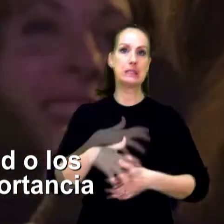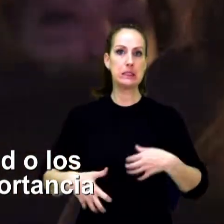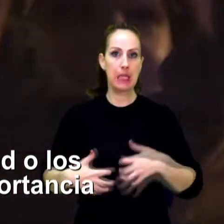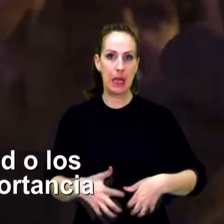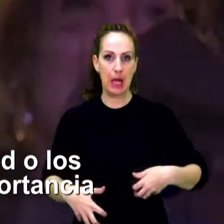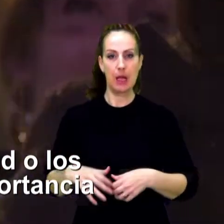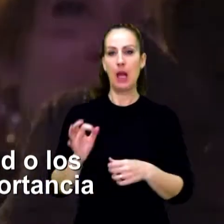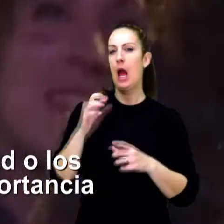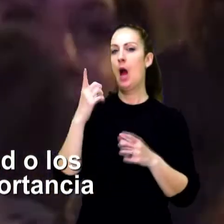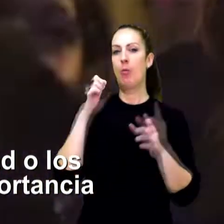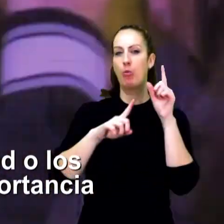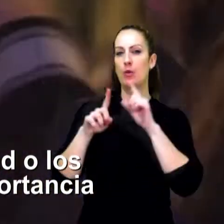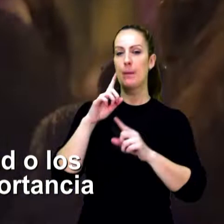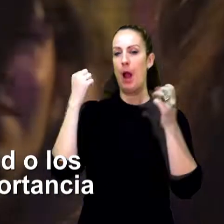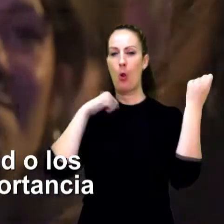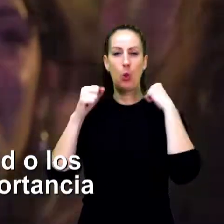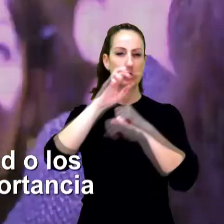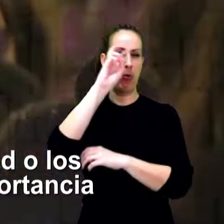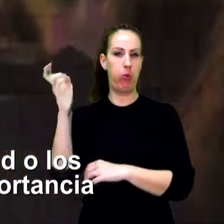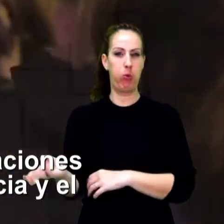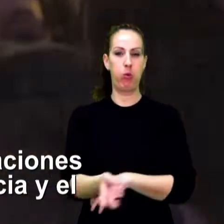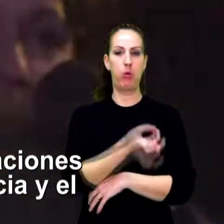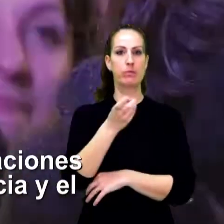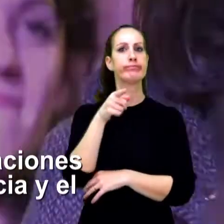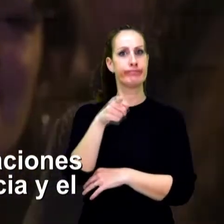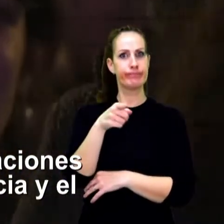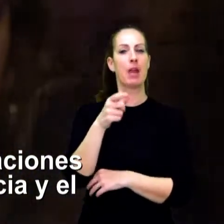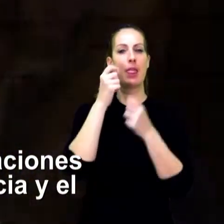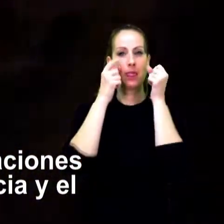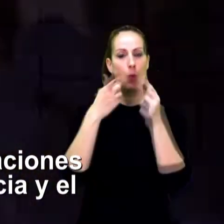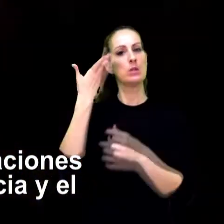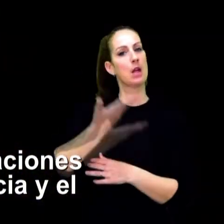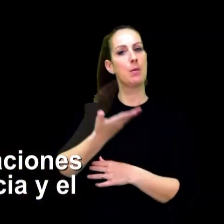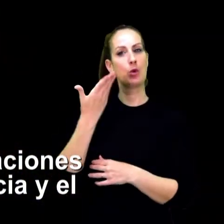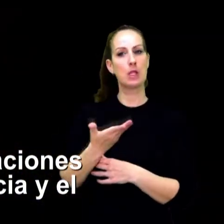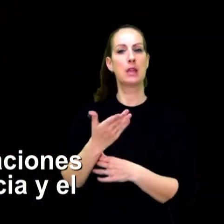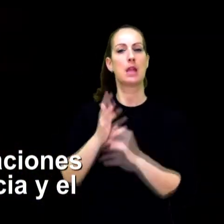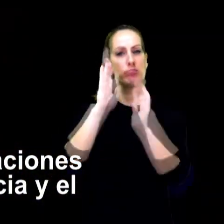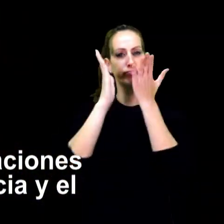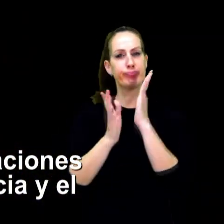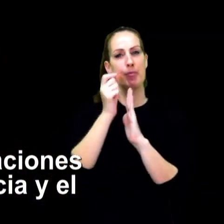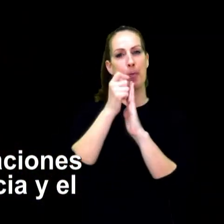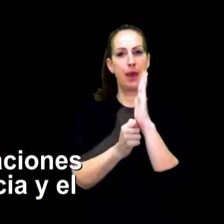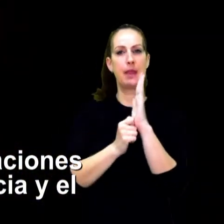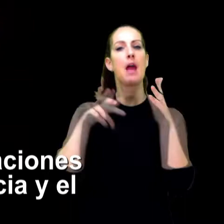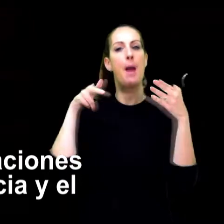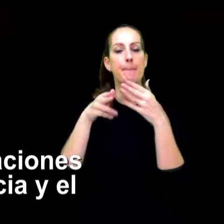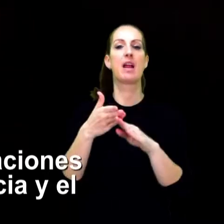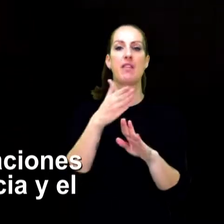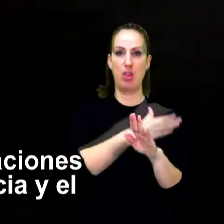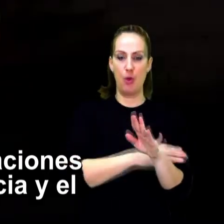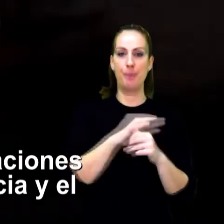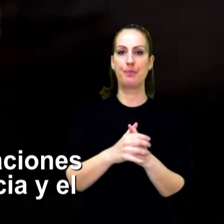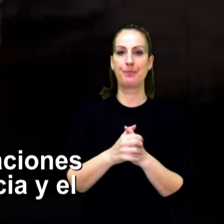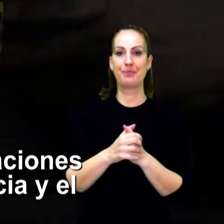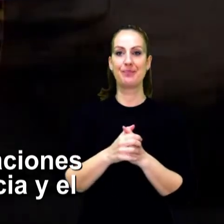los trastornos de conducta, determinan la importancia de estas acciones preventivas. Las aportaciones del conocimiento